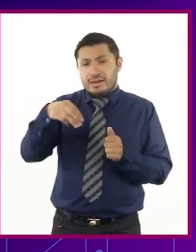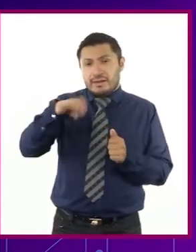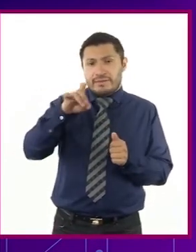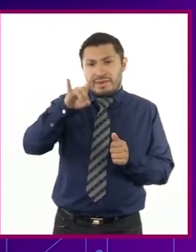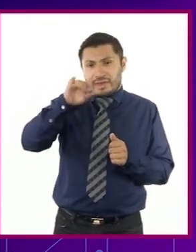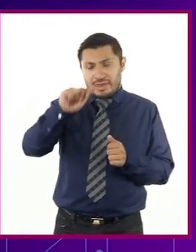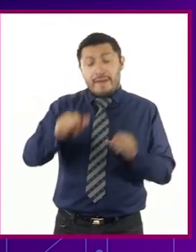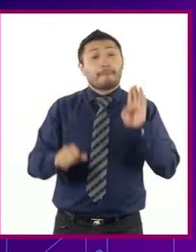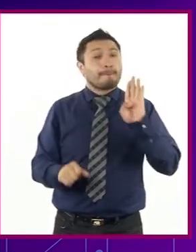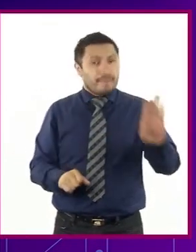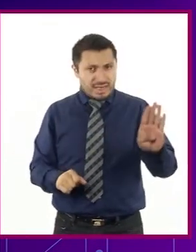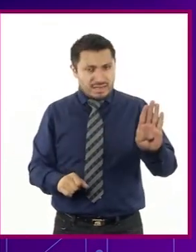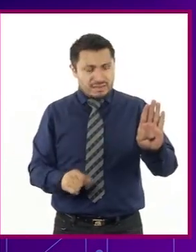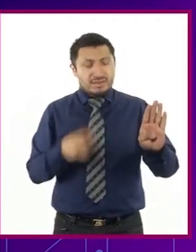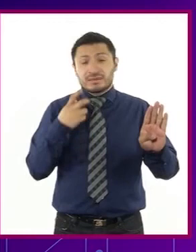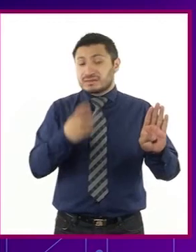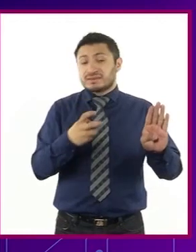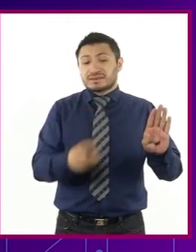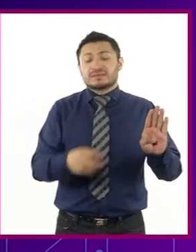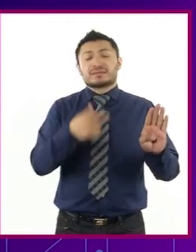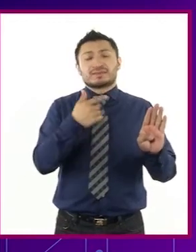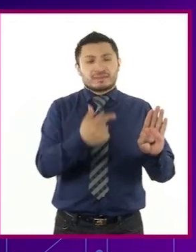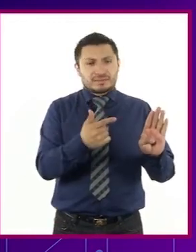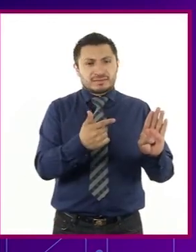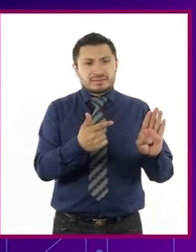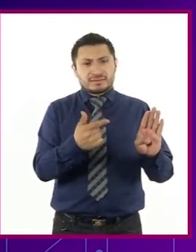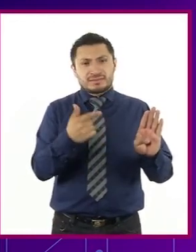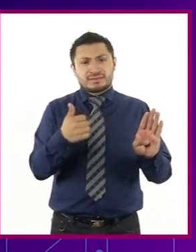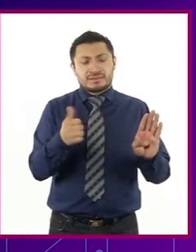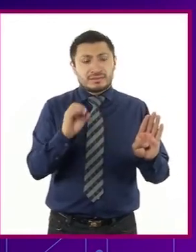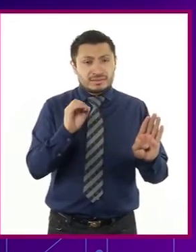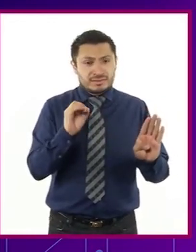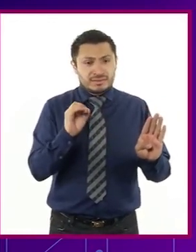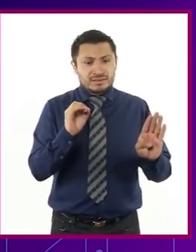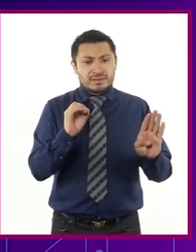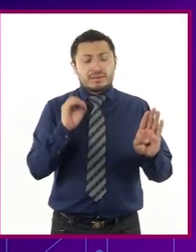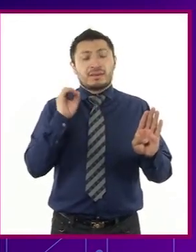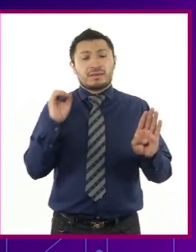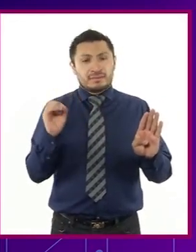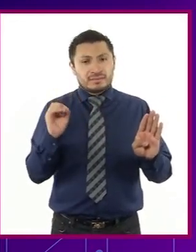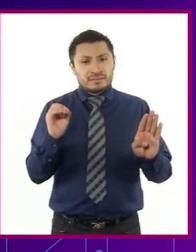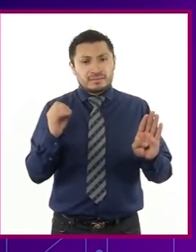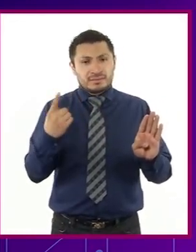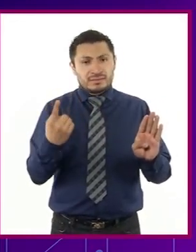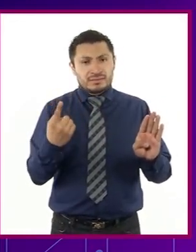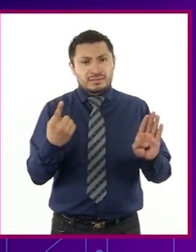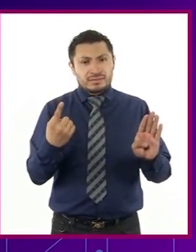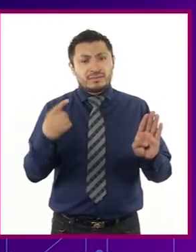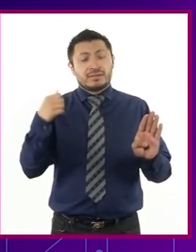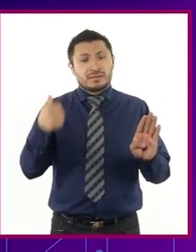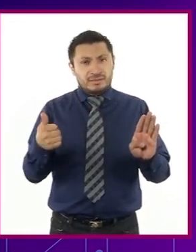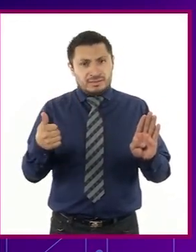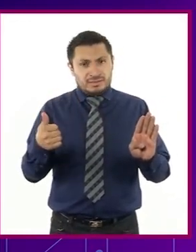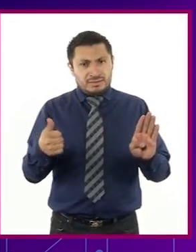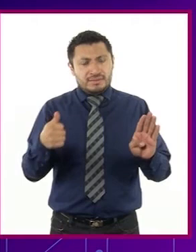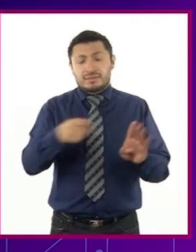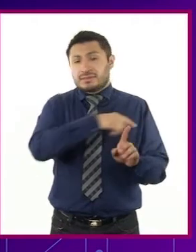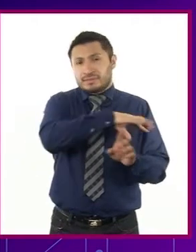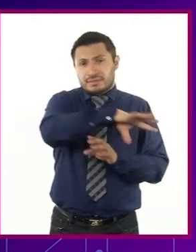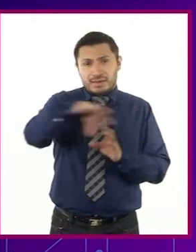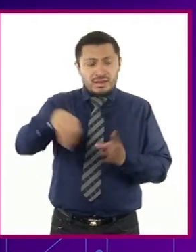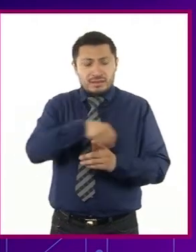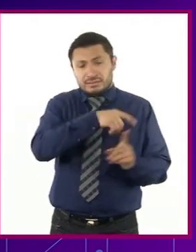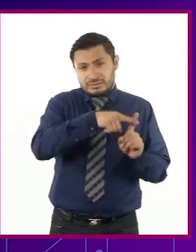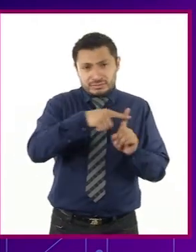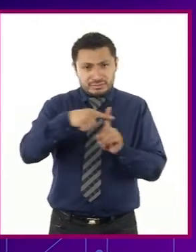de datos B. Estas son 7, 0, 0, 1 y 6. La suma de esos